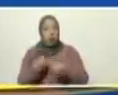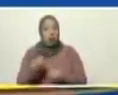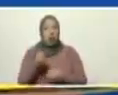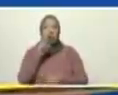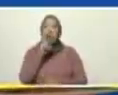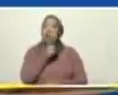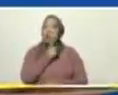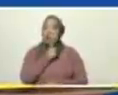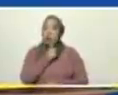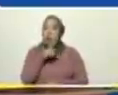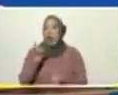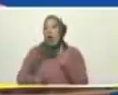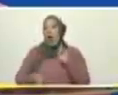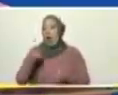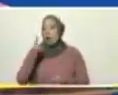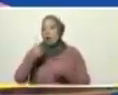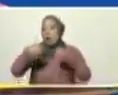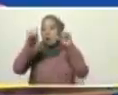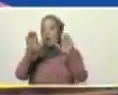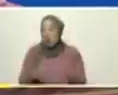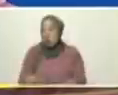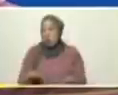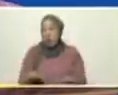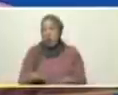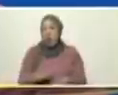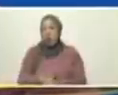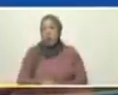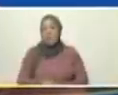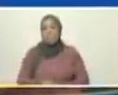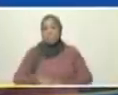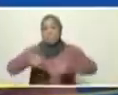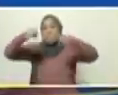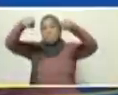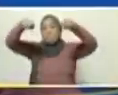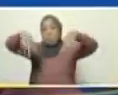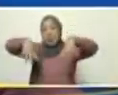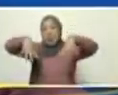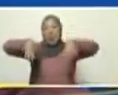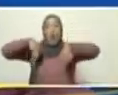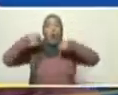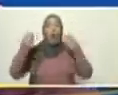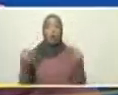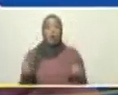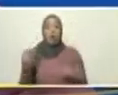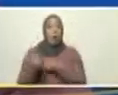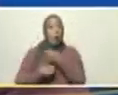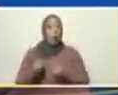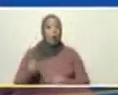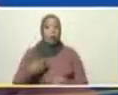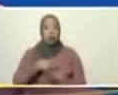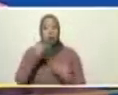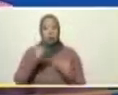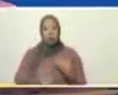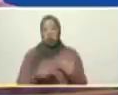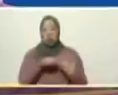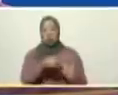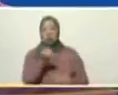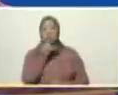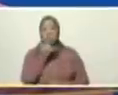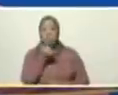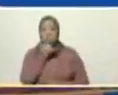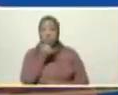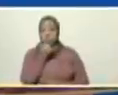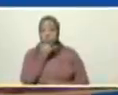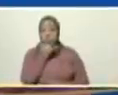nombres y algunos renunciaban, aduciendo que la teoría estaba mala y que el proyecto era errado, sin